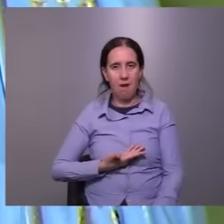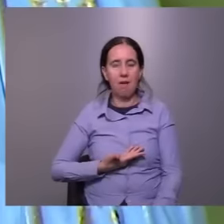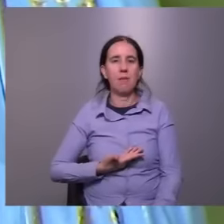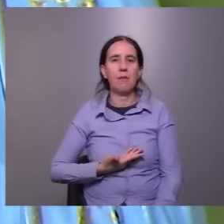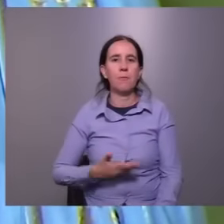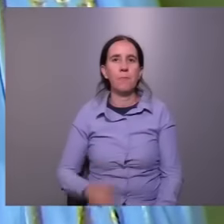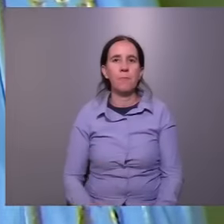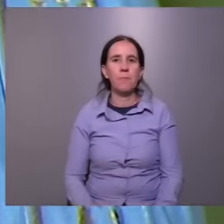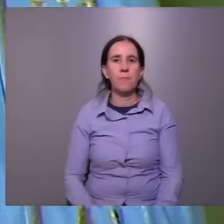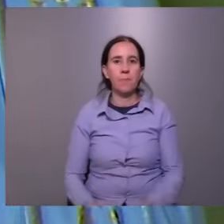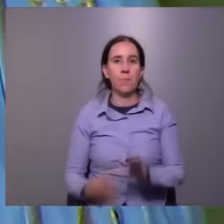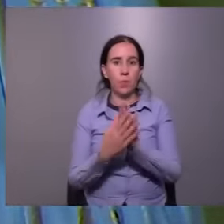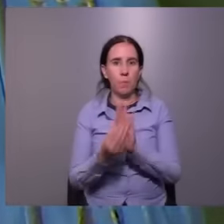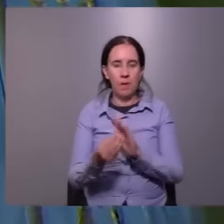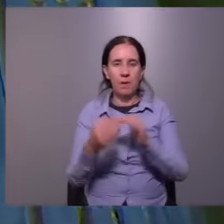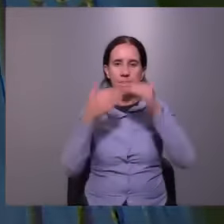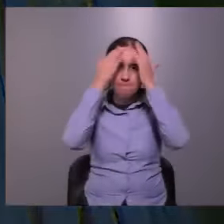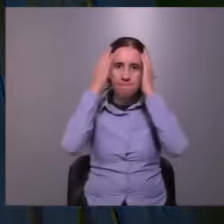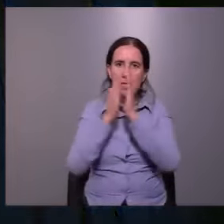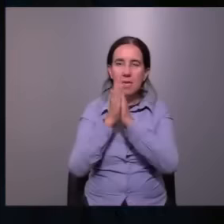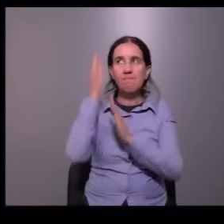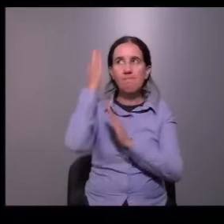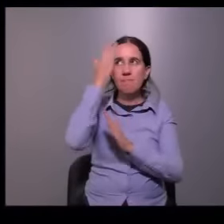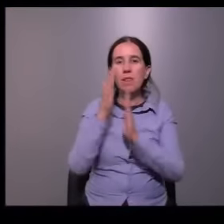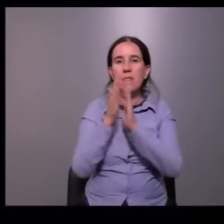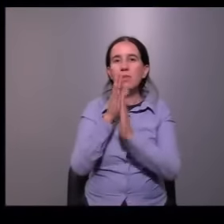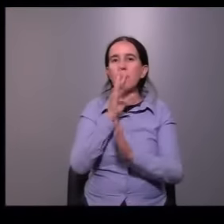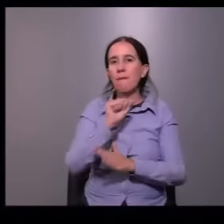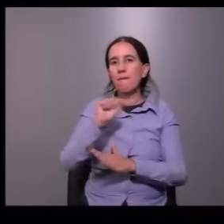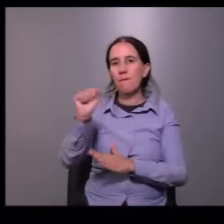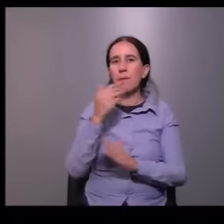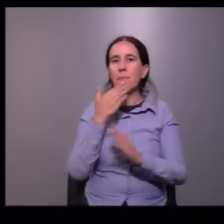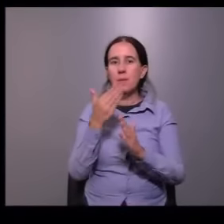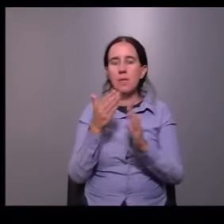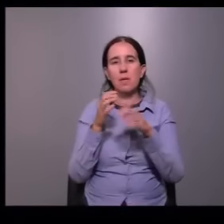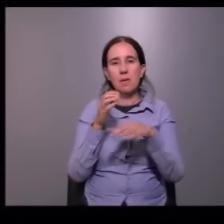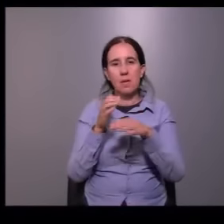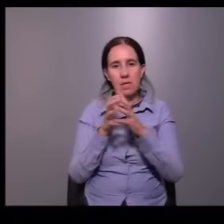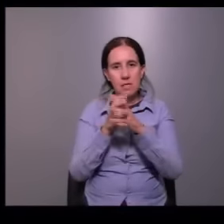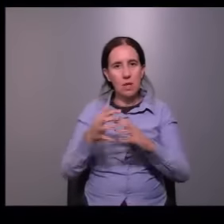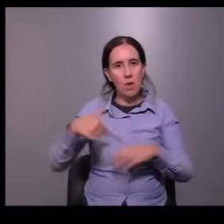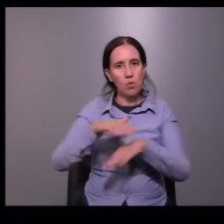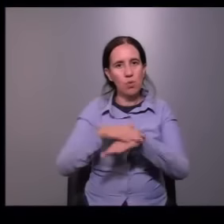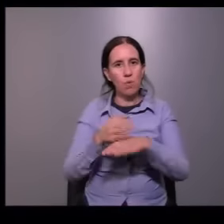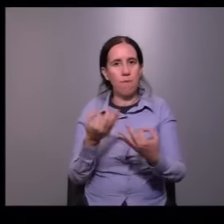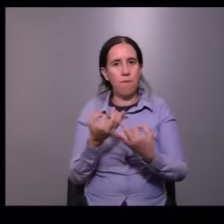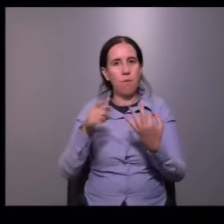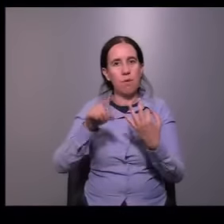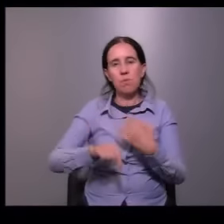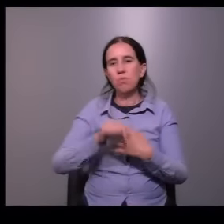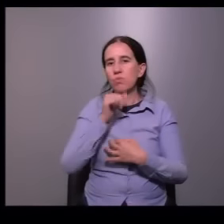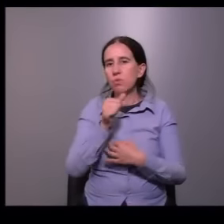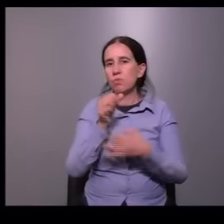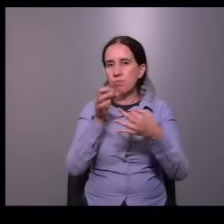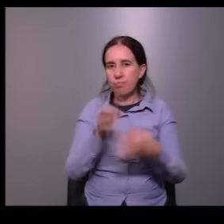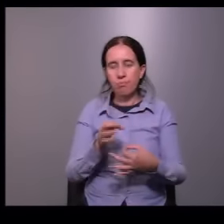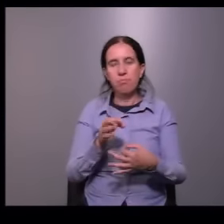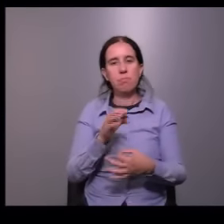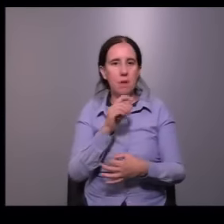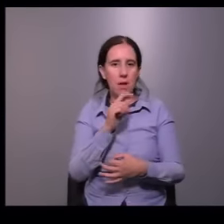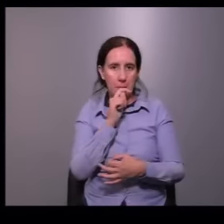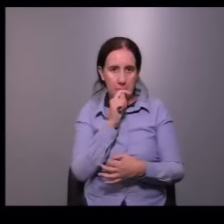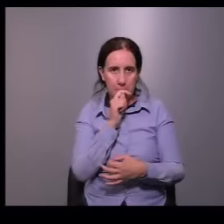contigo. Bendita tú eres entre todas las mujeres, y bendito es el fruto de tu vientre, Jesús. Santa María, Mãe